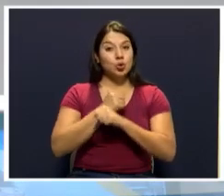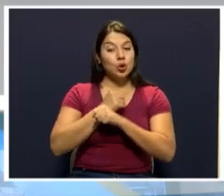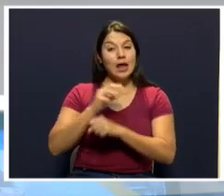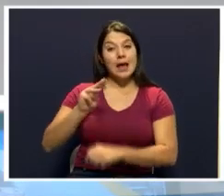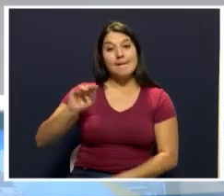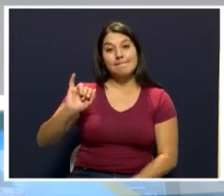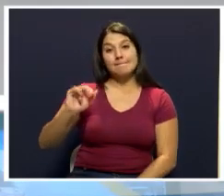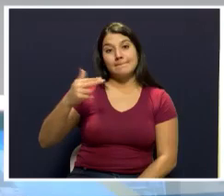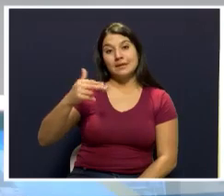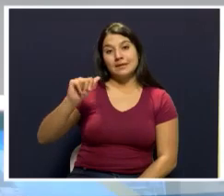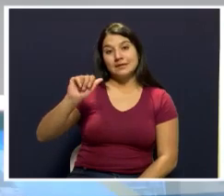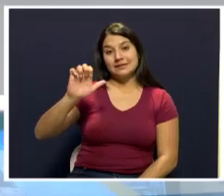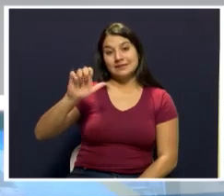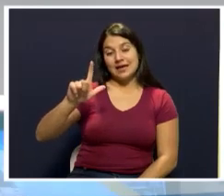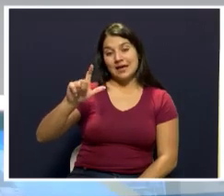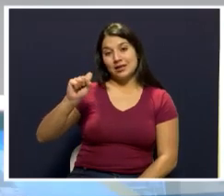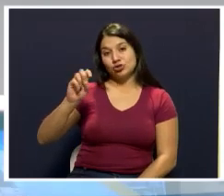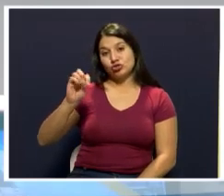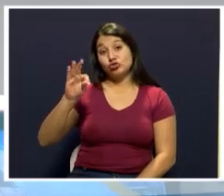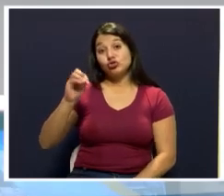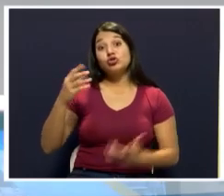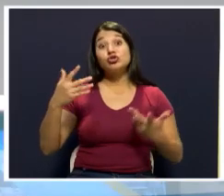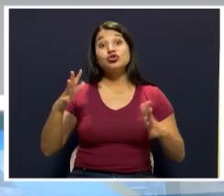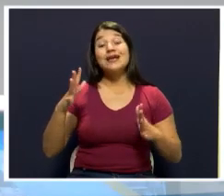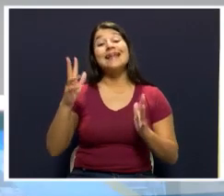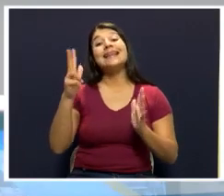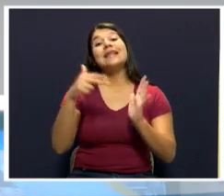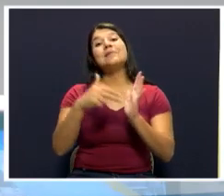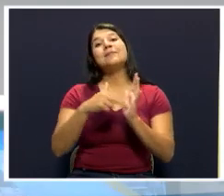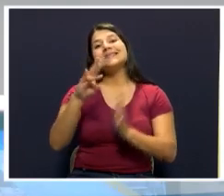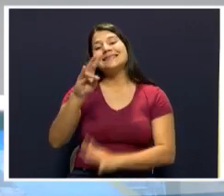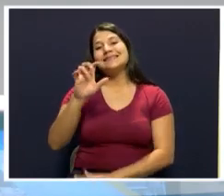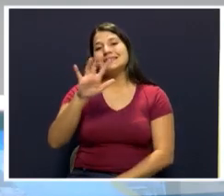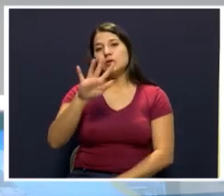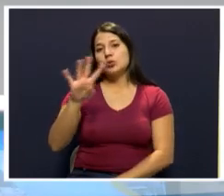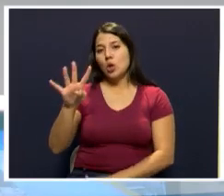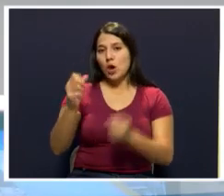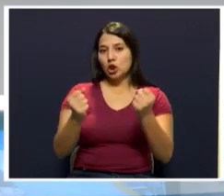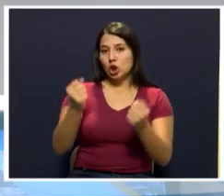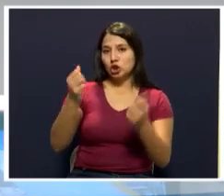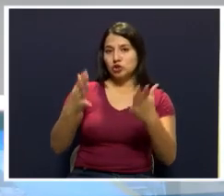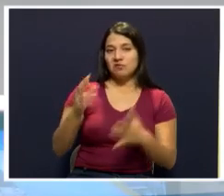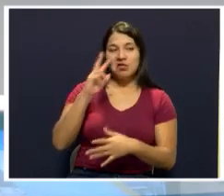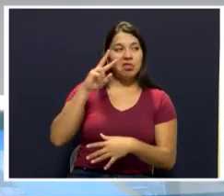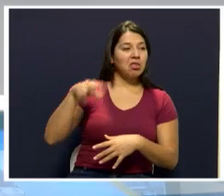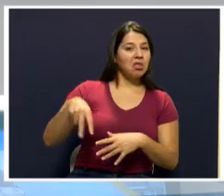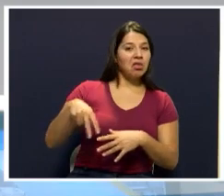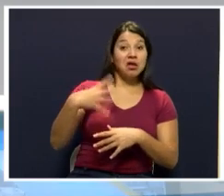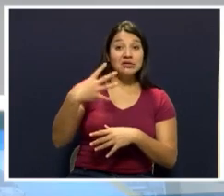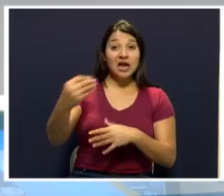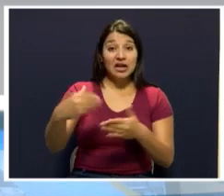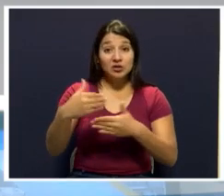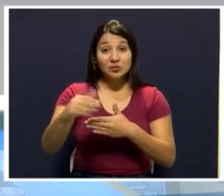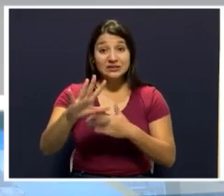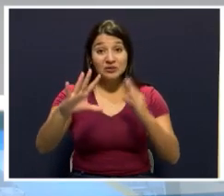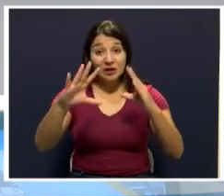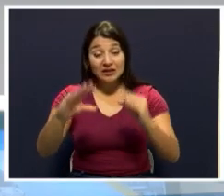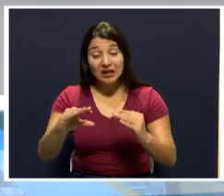han sancionado a 3.754 choferes que rompieron la restricción vial sanitaria.